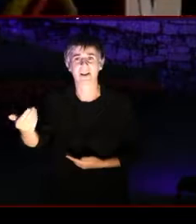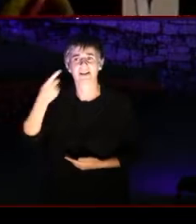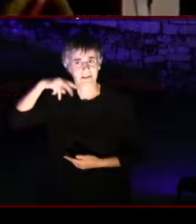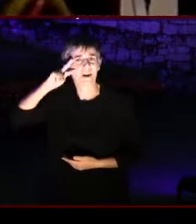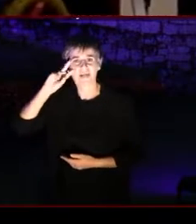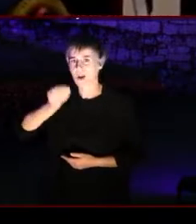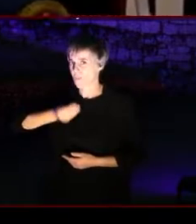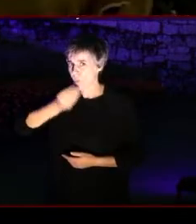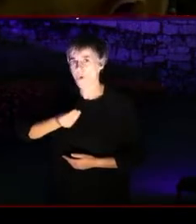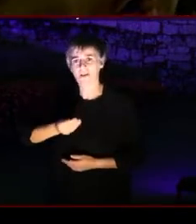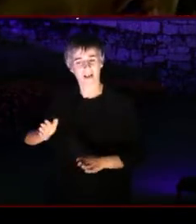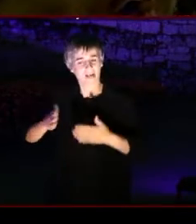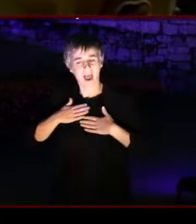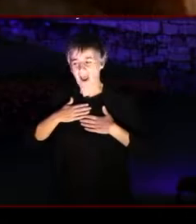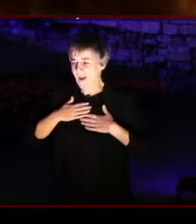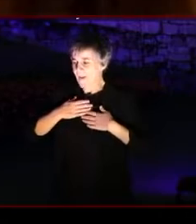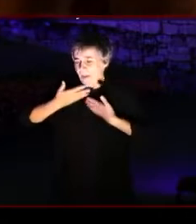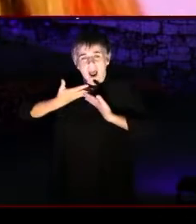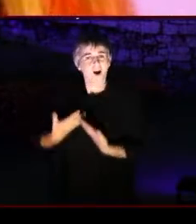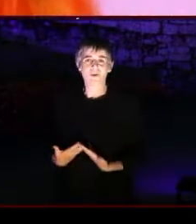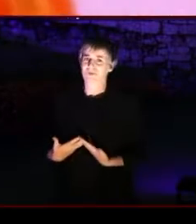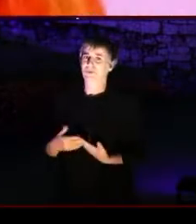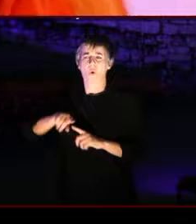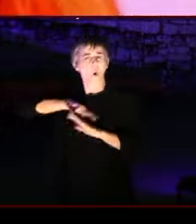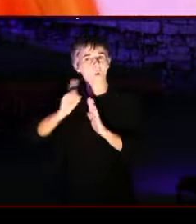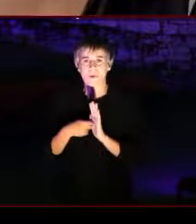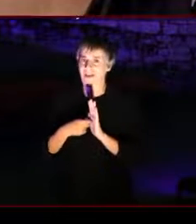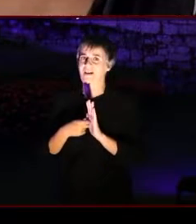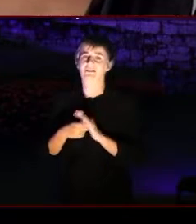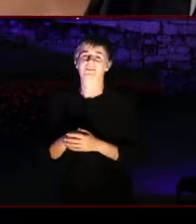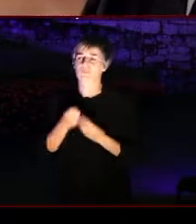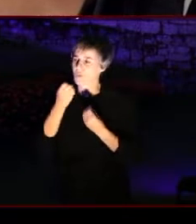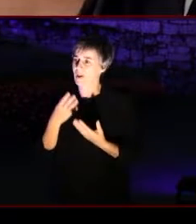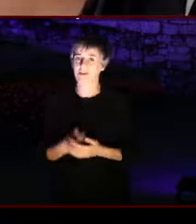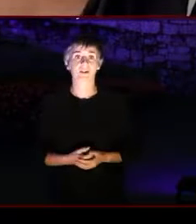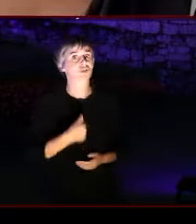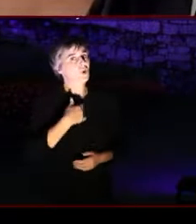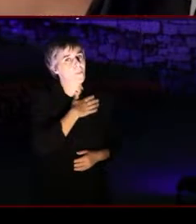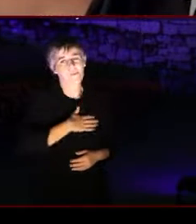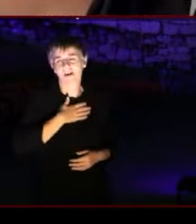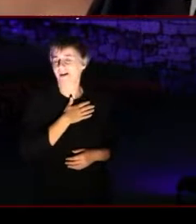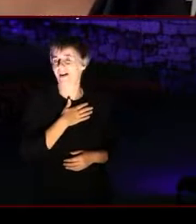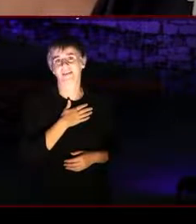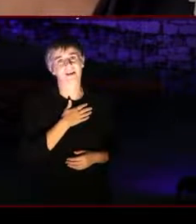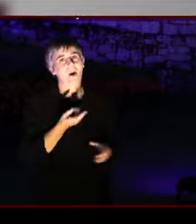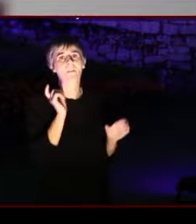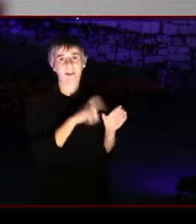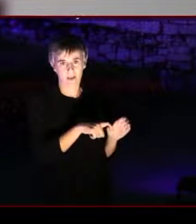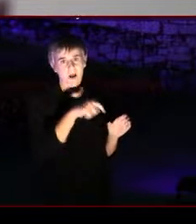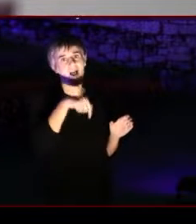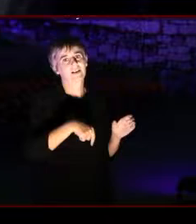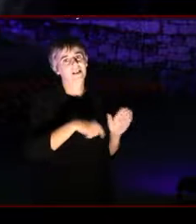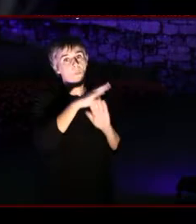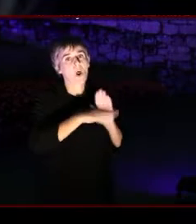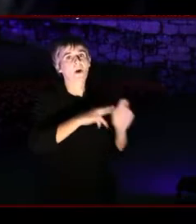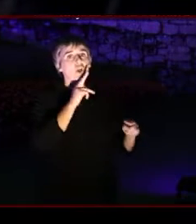muy satisfactoria, muy completa a todos los niveles y la verdad muy bien. Me ha encantado participar en este primer programa de Descubrias. Si